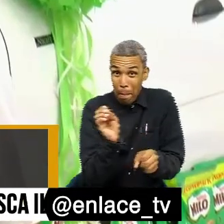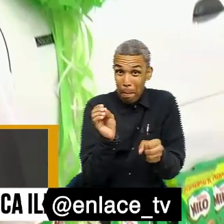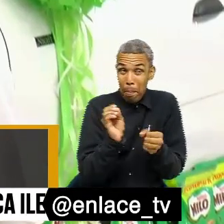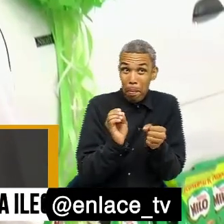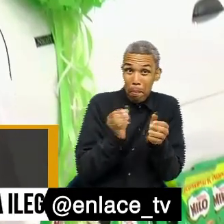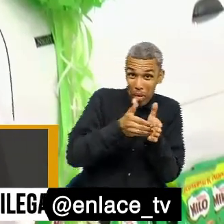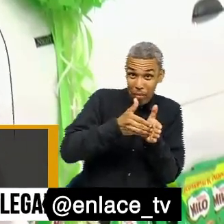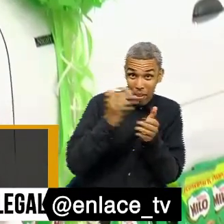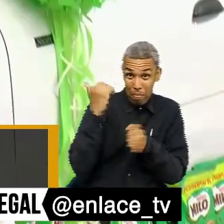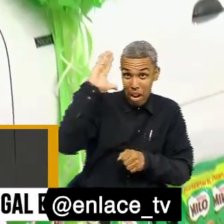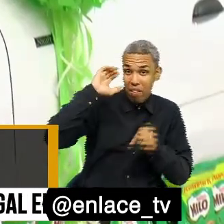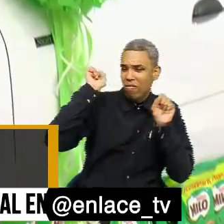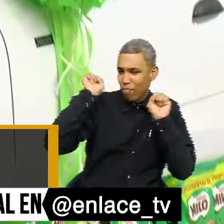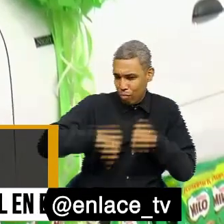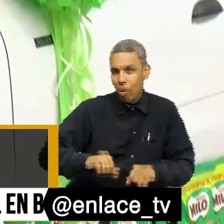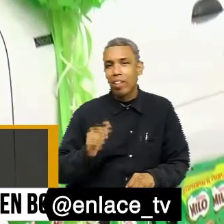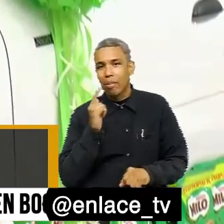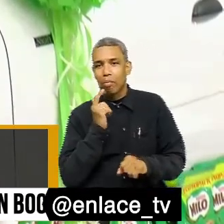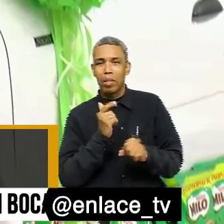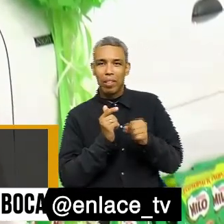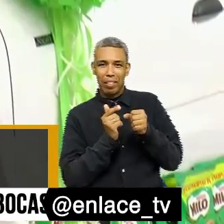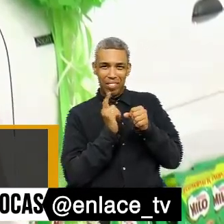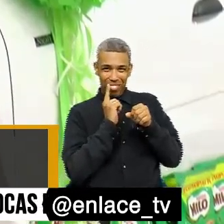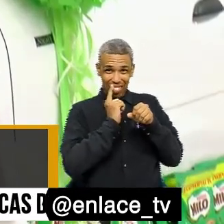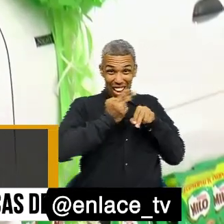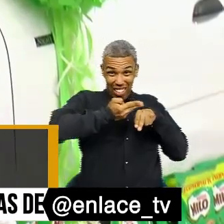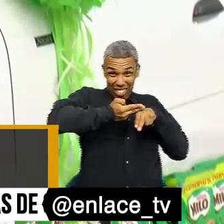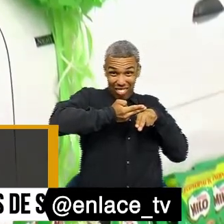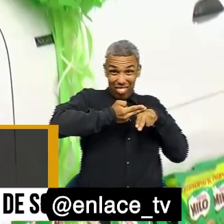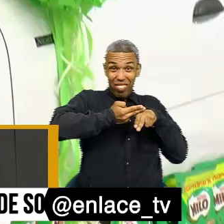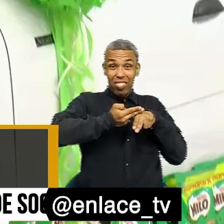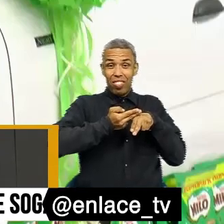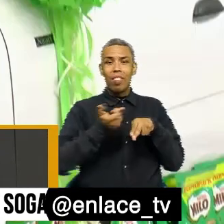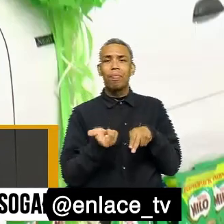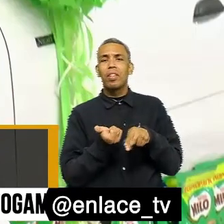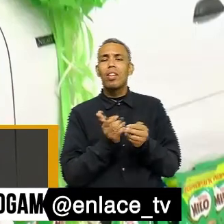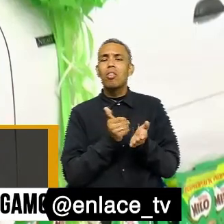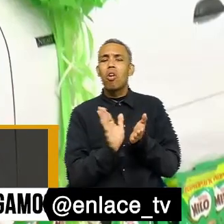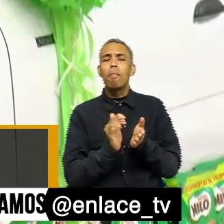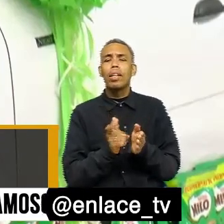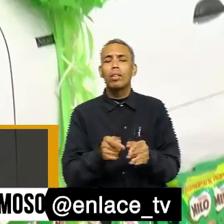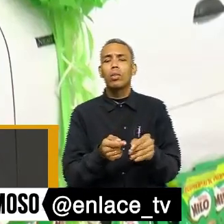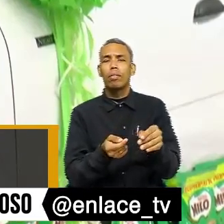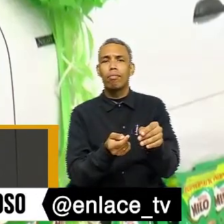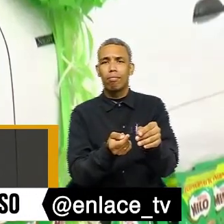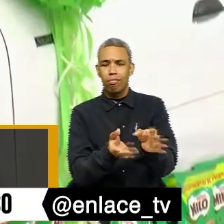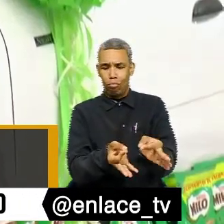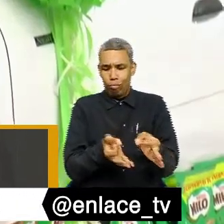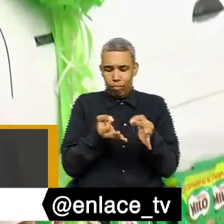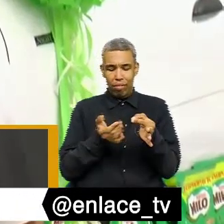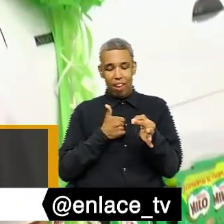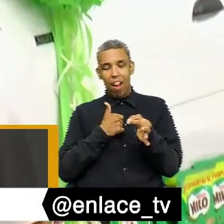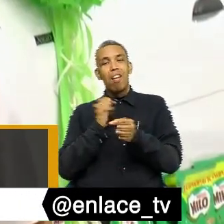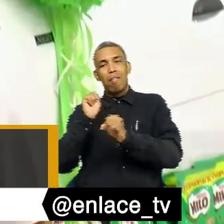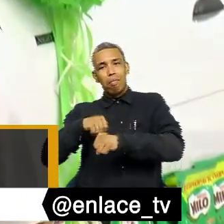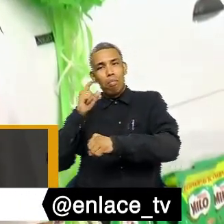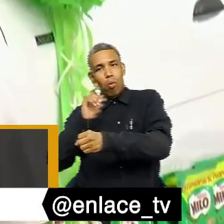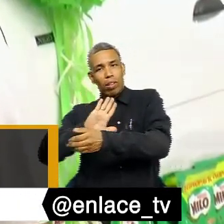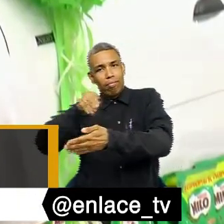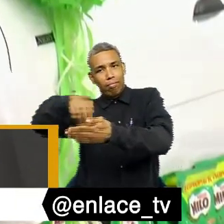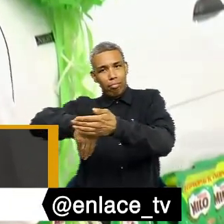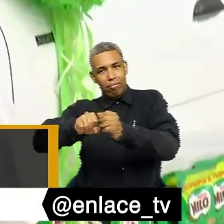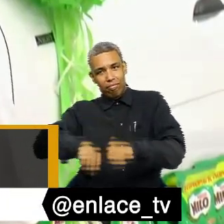mes haciendo nuestro, celebrando nuestro aniversario, el cual arrancamos ya desde estos momentos, estamos arrancándolo con una